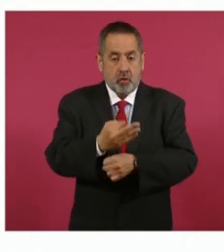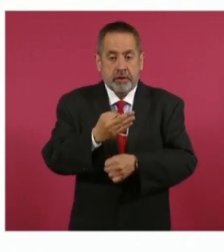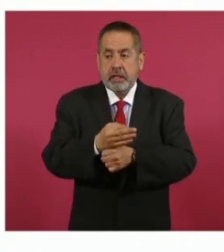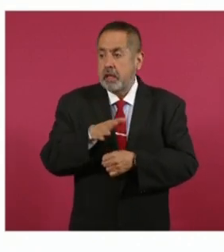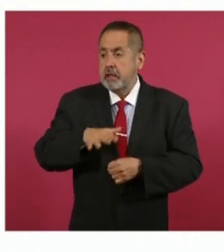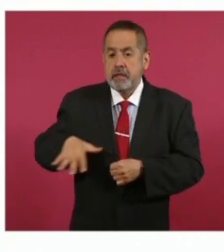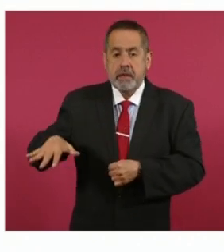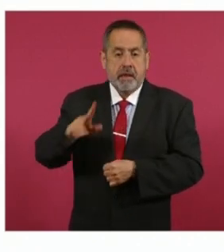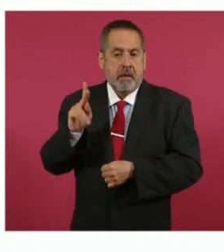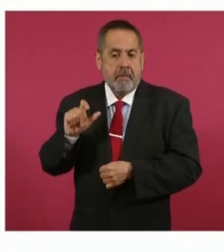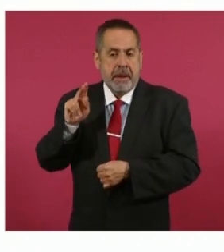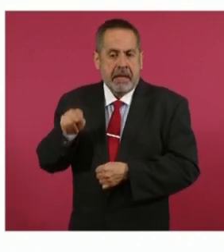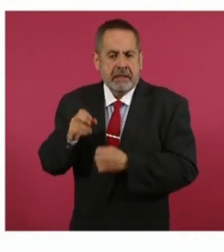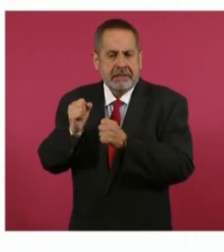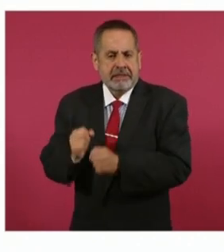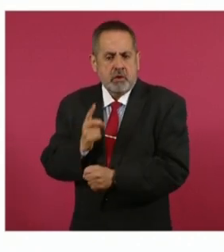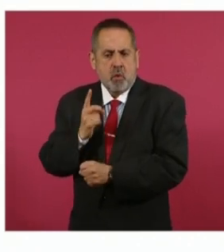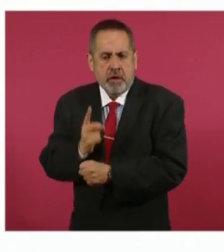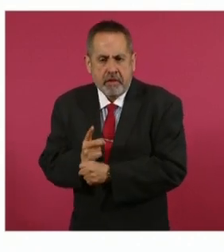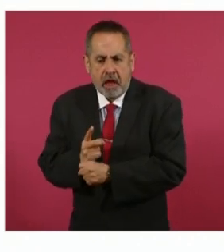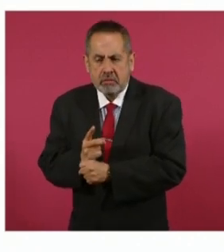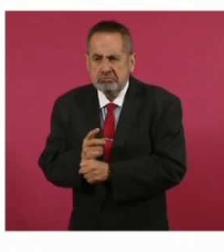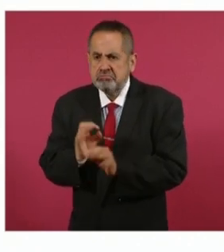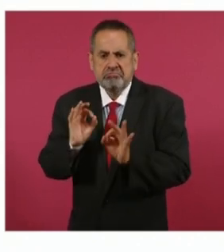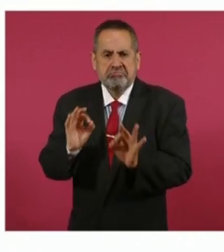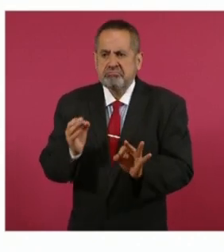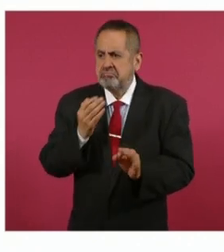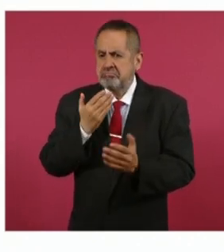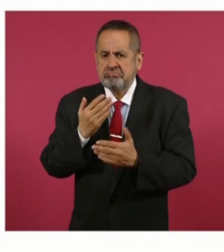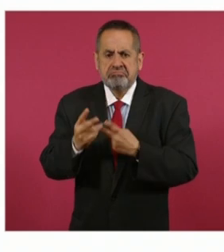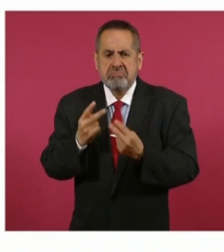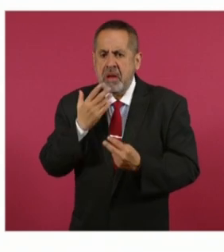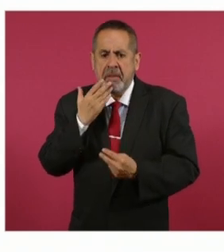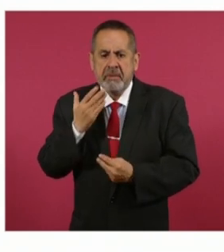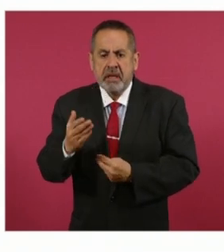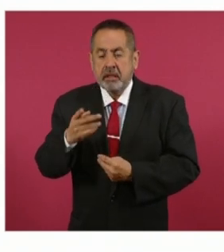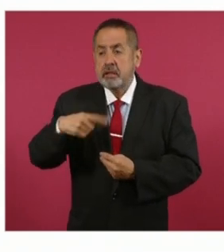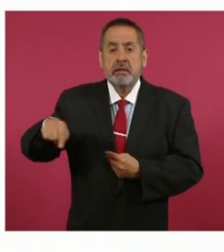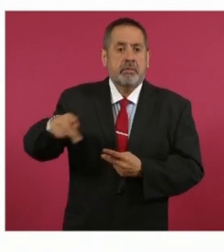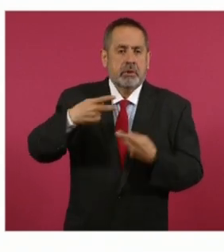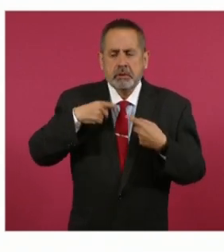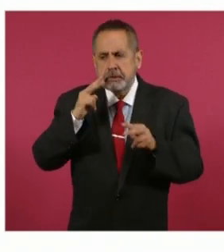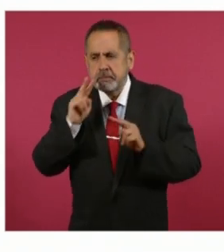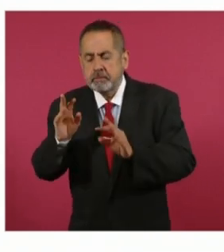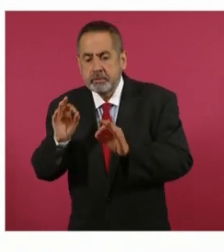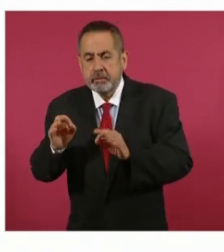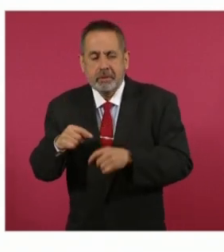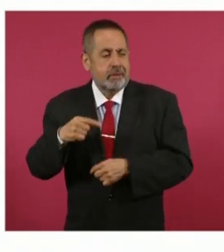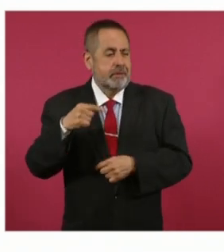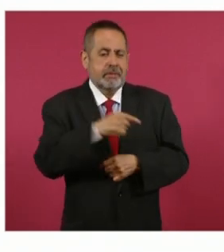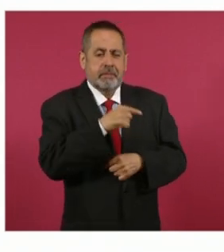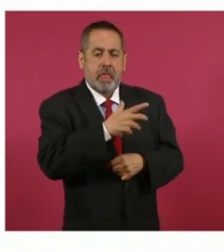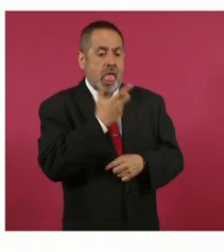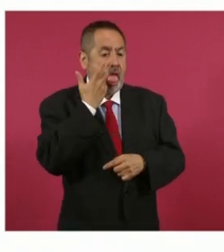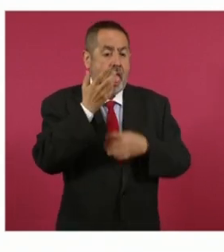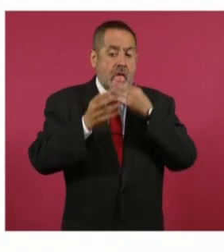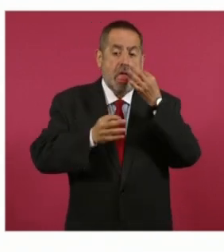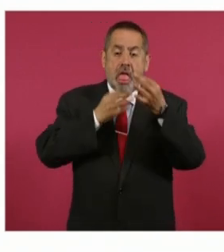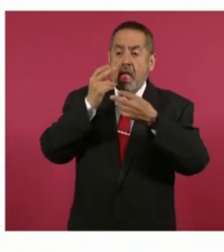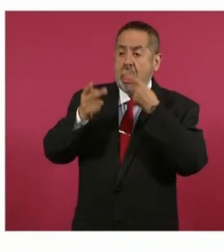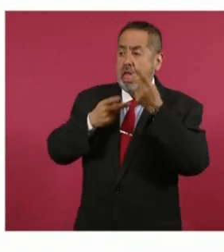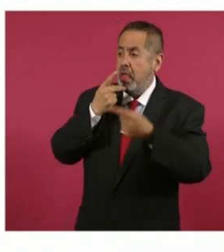de seguridad funciona y el pueblo lo nota. No importa cuántas campañas mediáticas monten en contra,